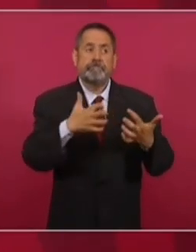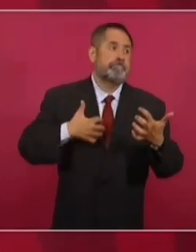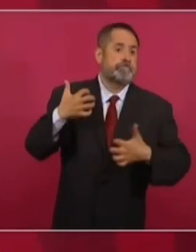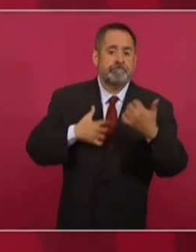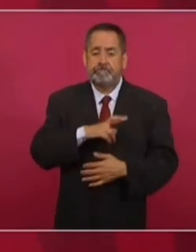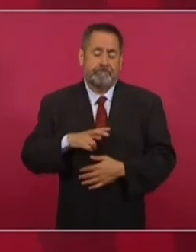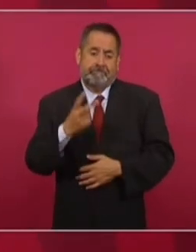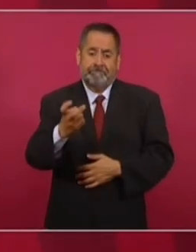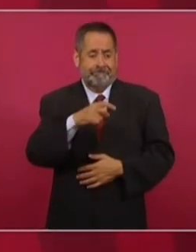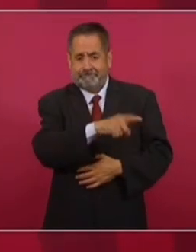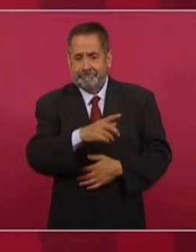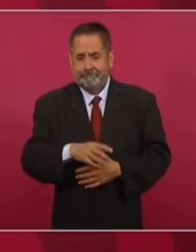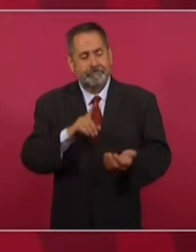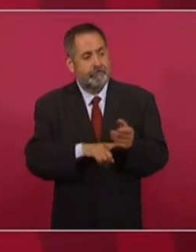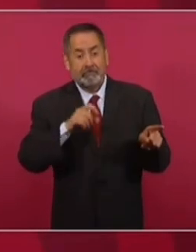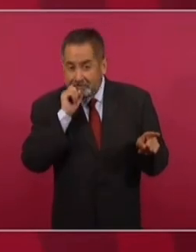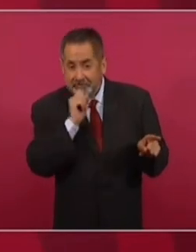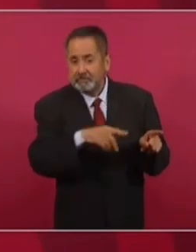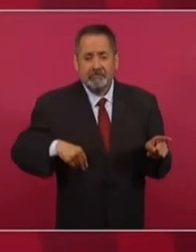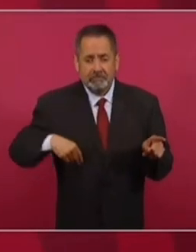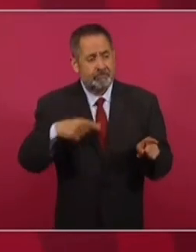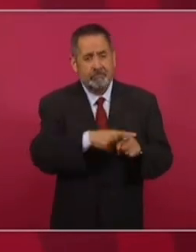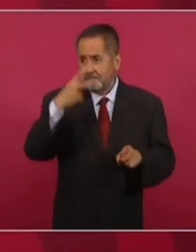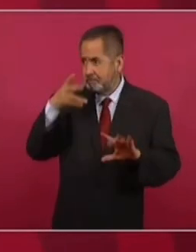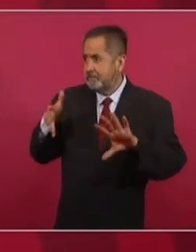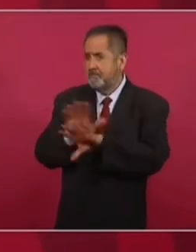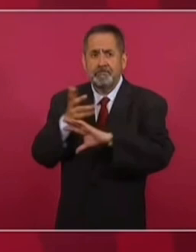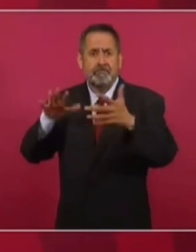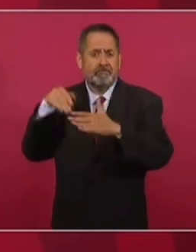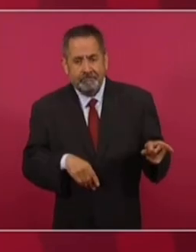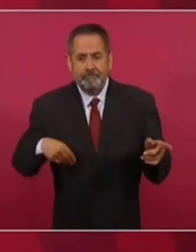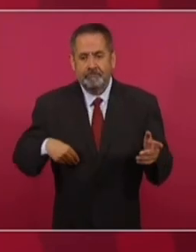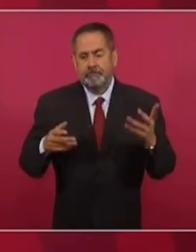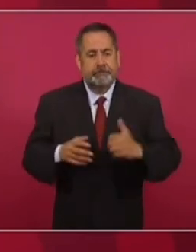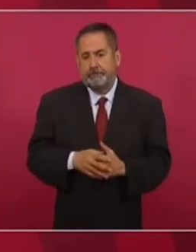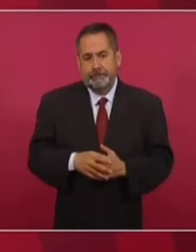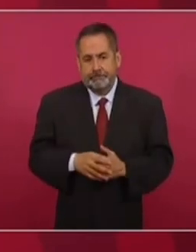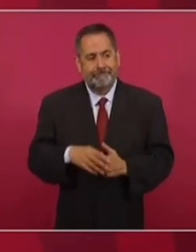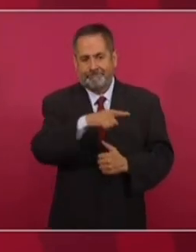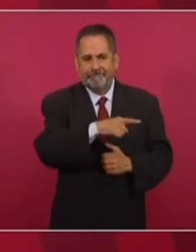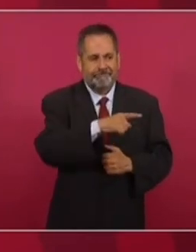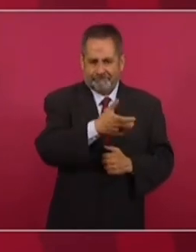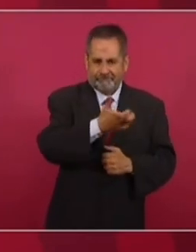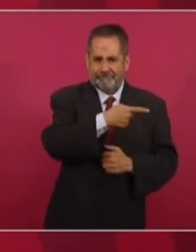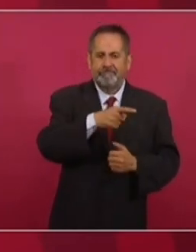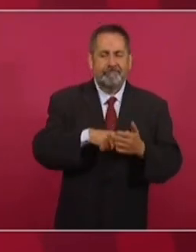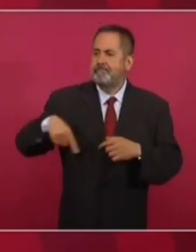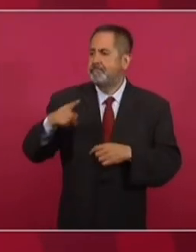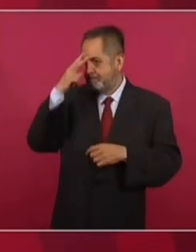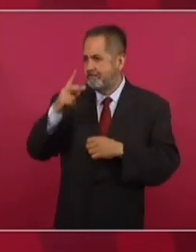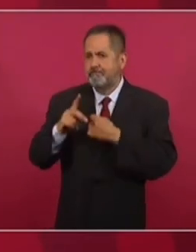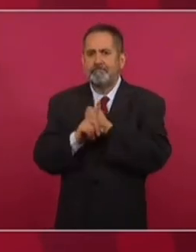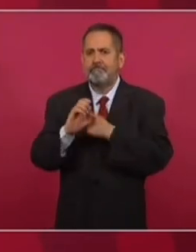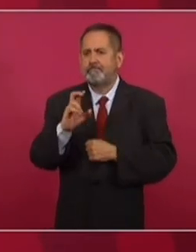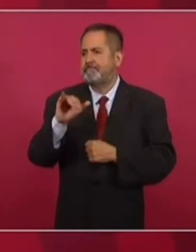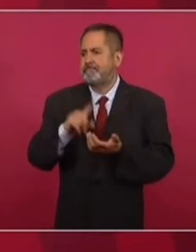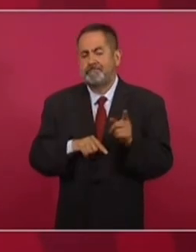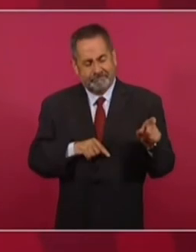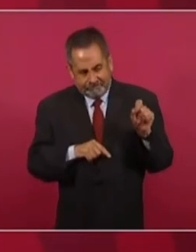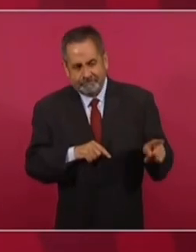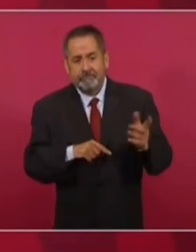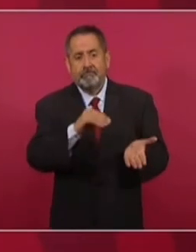conservadora de los culpables de la tragedia de México, los que originaron la crisis de México. Esos